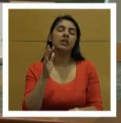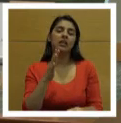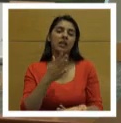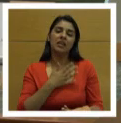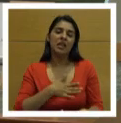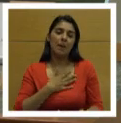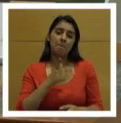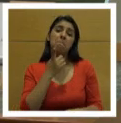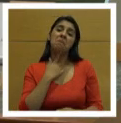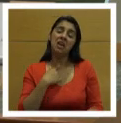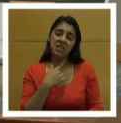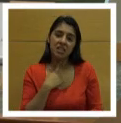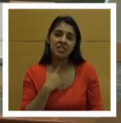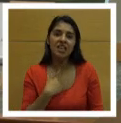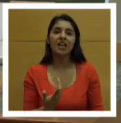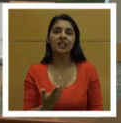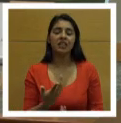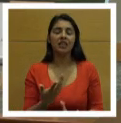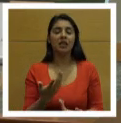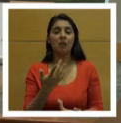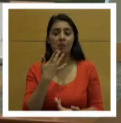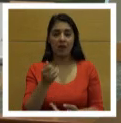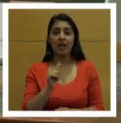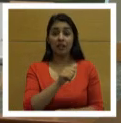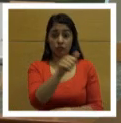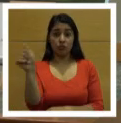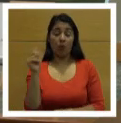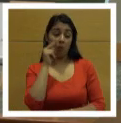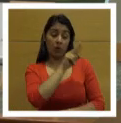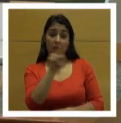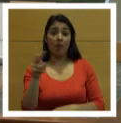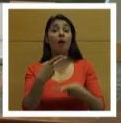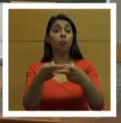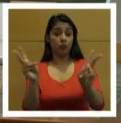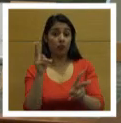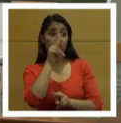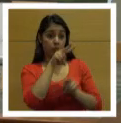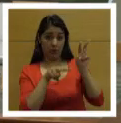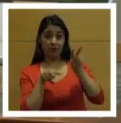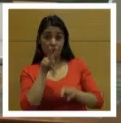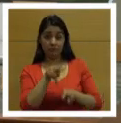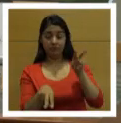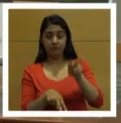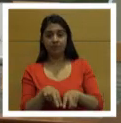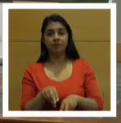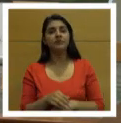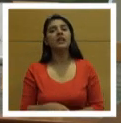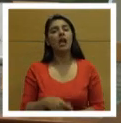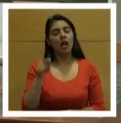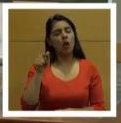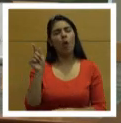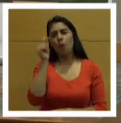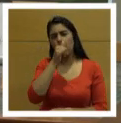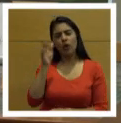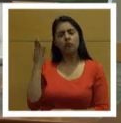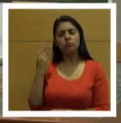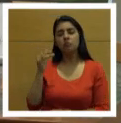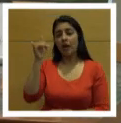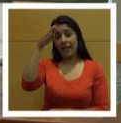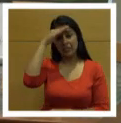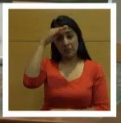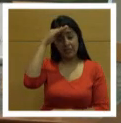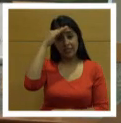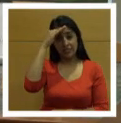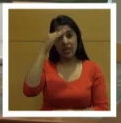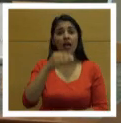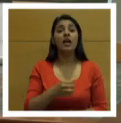conveniente, más interesante, de manera tal que lo pueda ver el público. en una reciente experiencia en la corte de Copiapó,